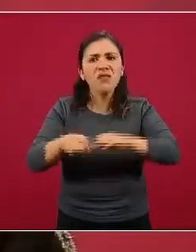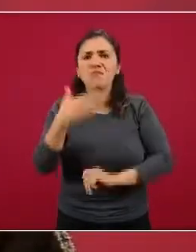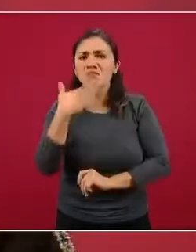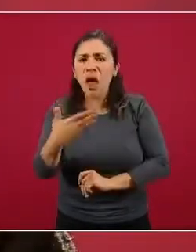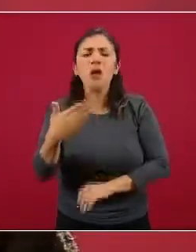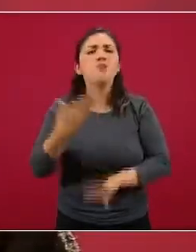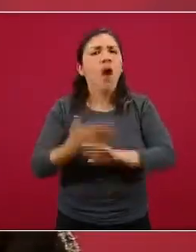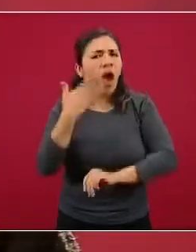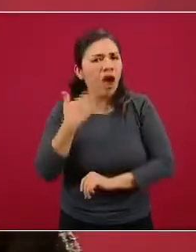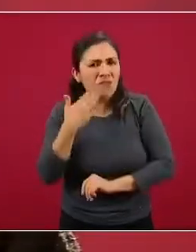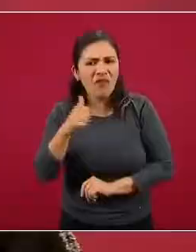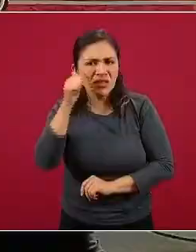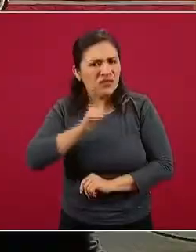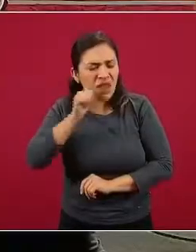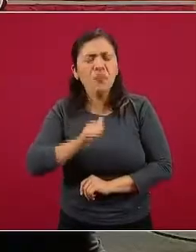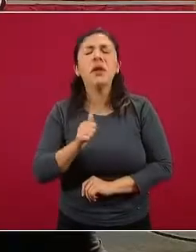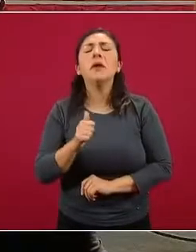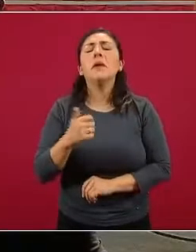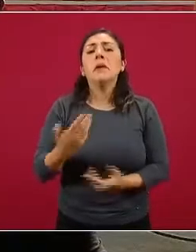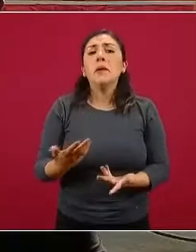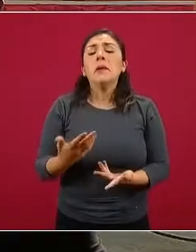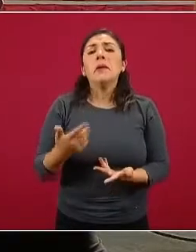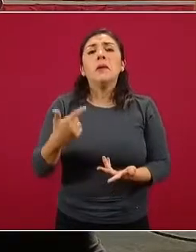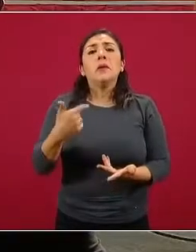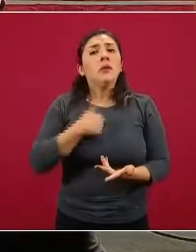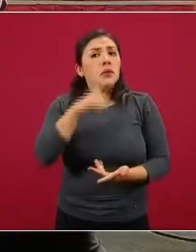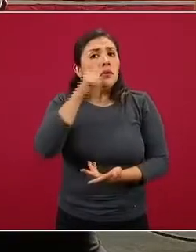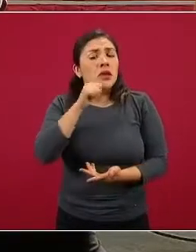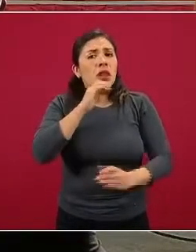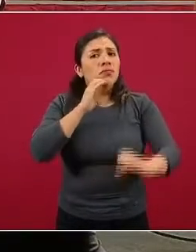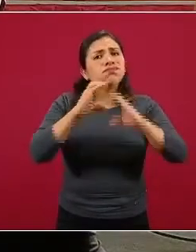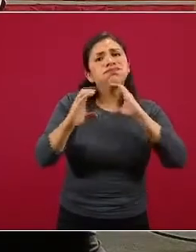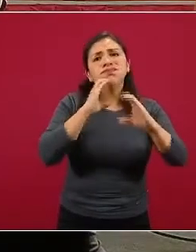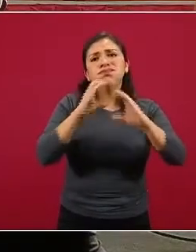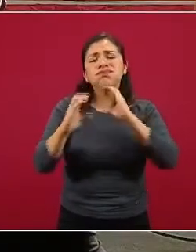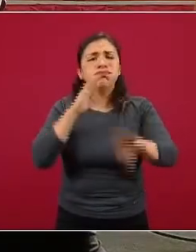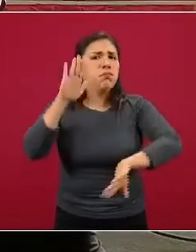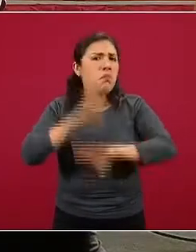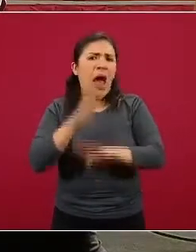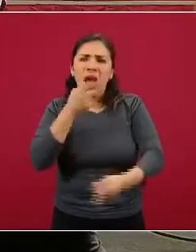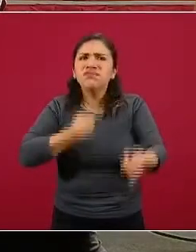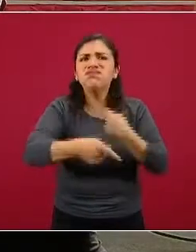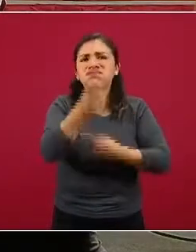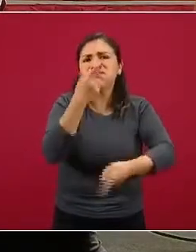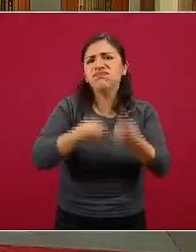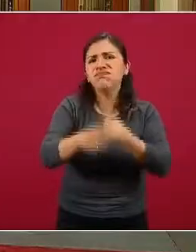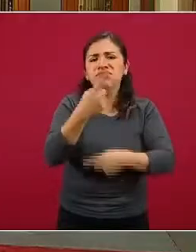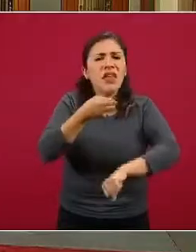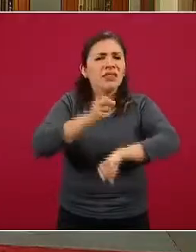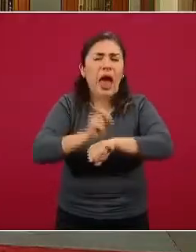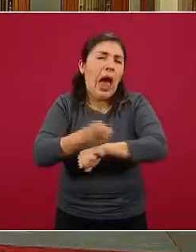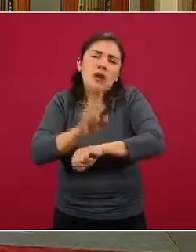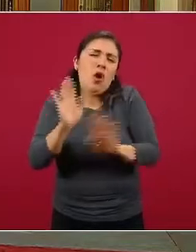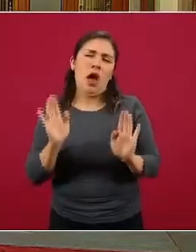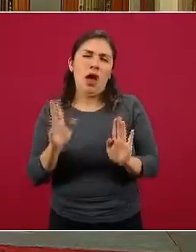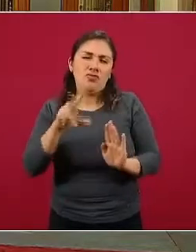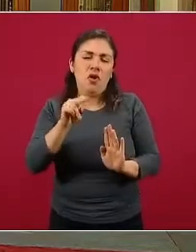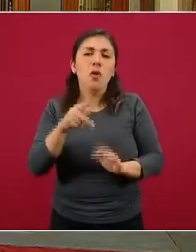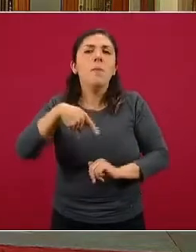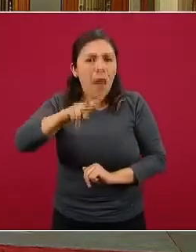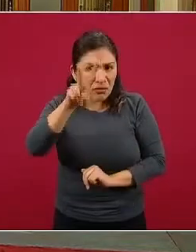es muy amable además y llevamos una comunicación muy fluida. No nos hablamos diariamente,